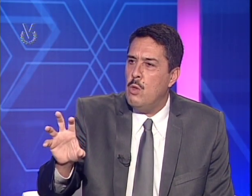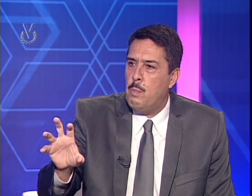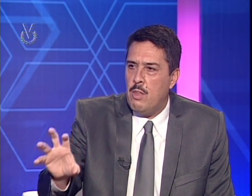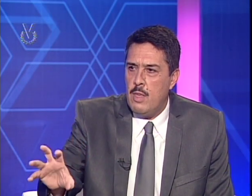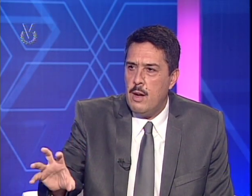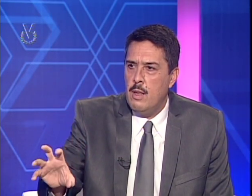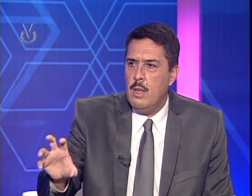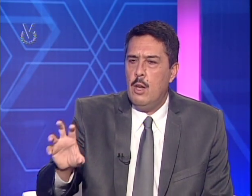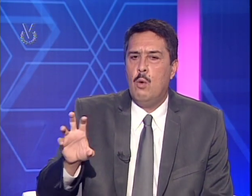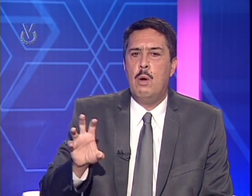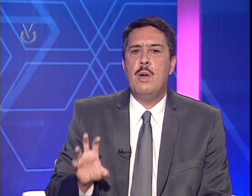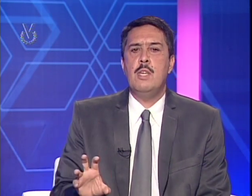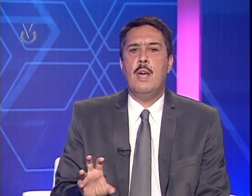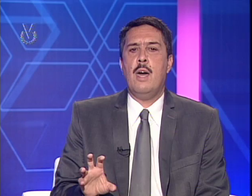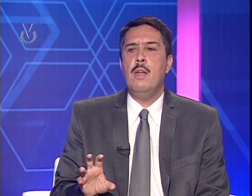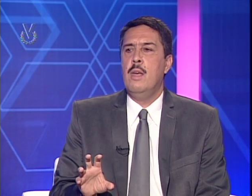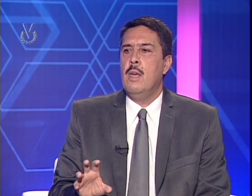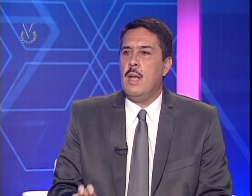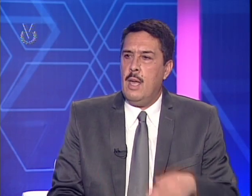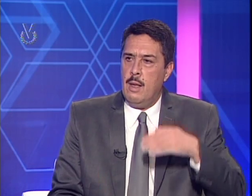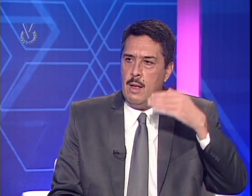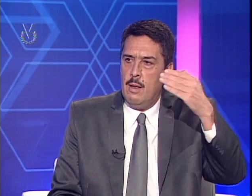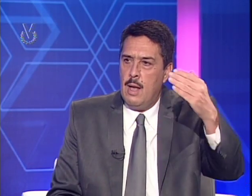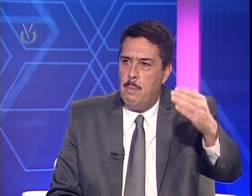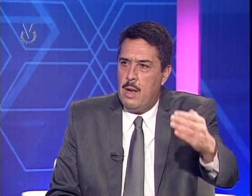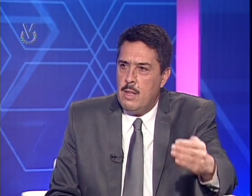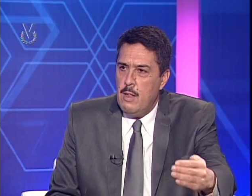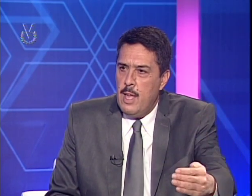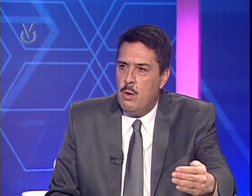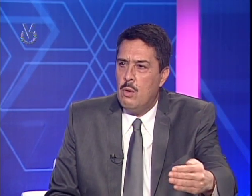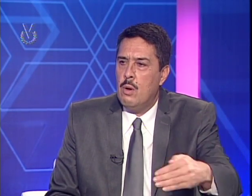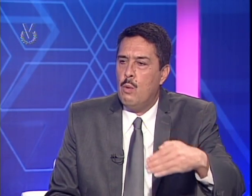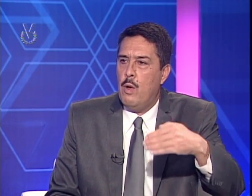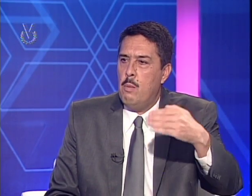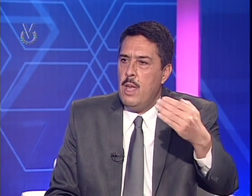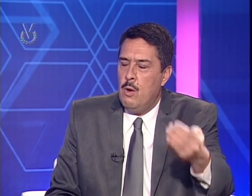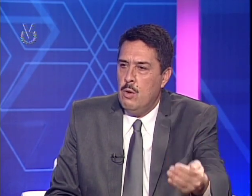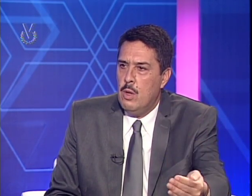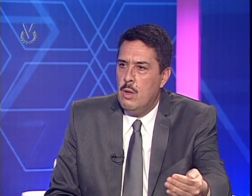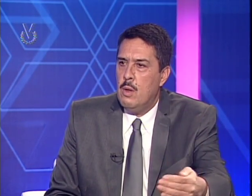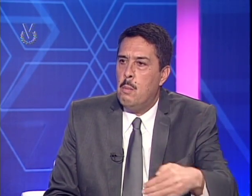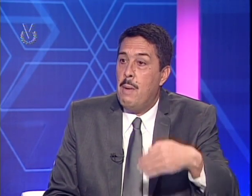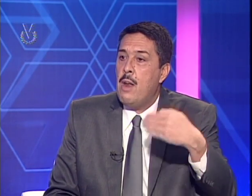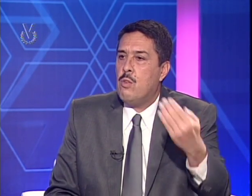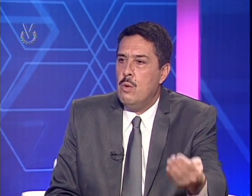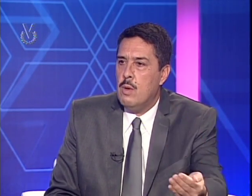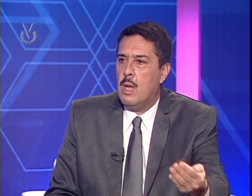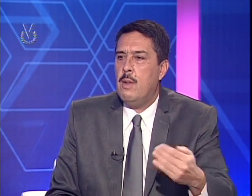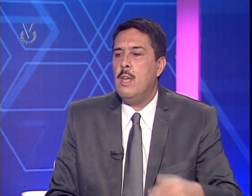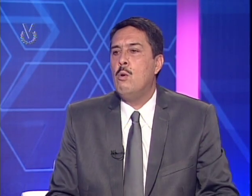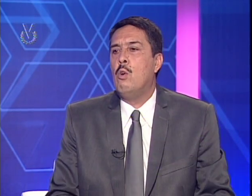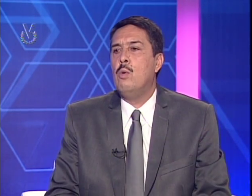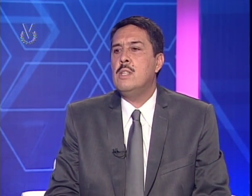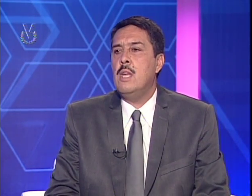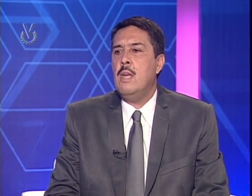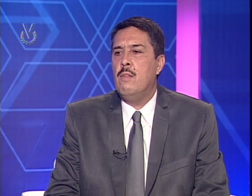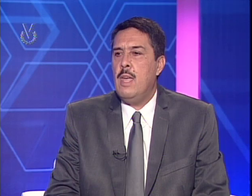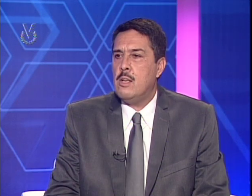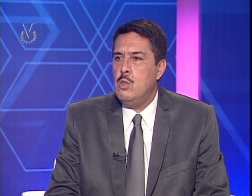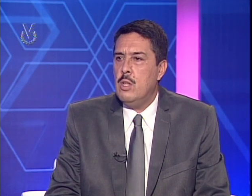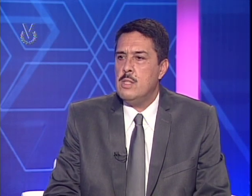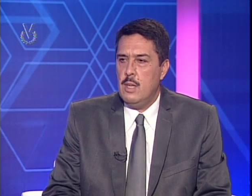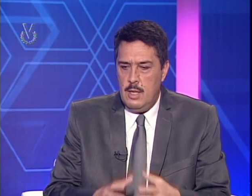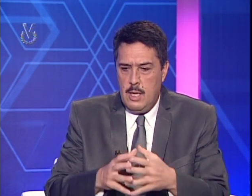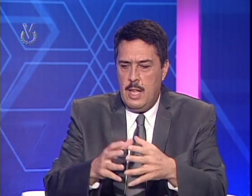Nosotros hemos podido apreciar, y lo vuelvo a señalar, que a partir de enero, febrero, marzo, que veníamos con una serie